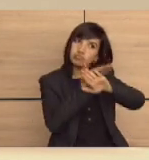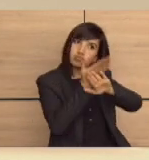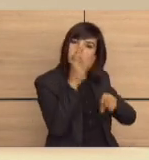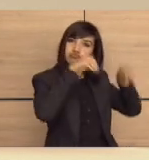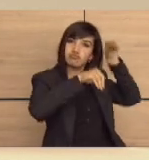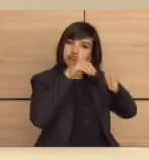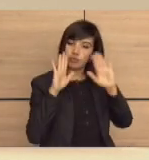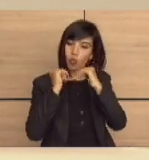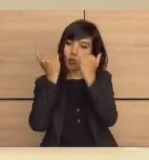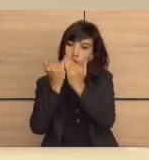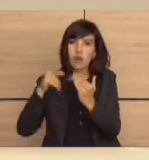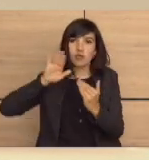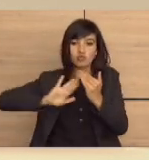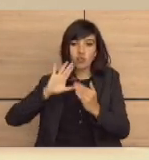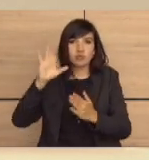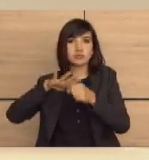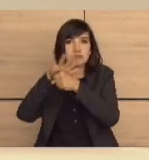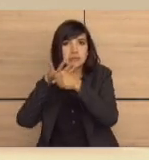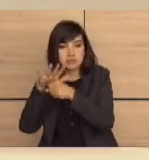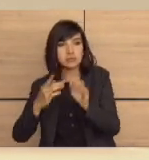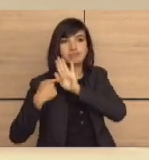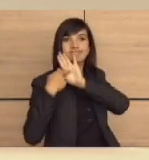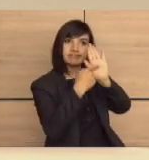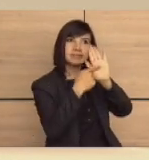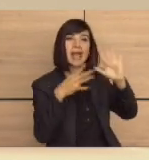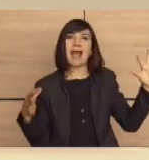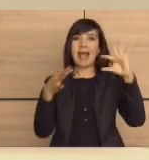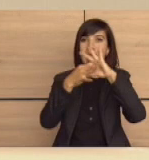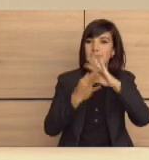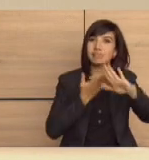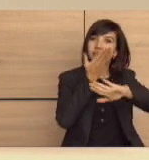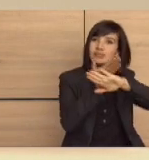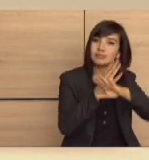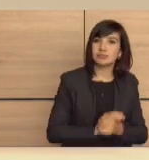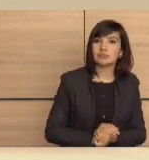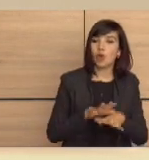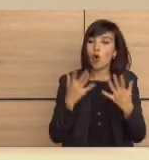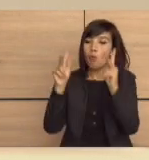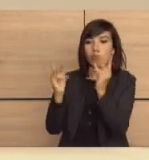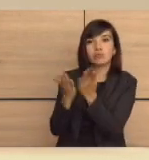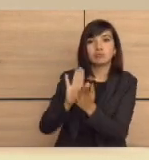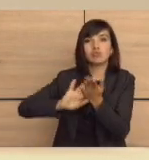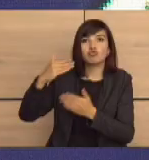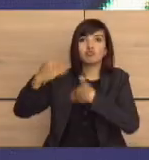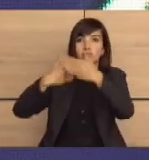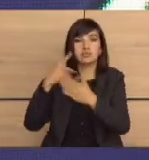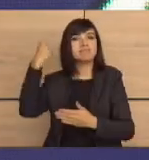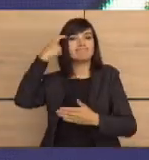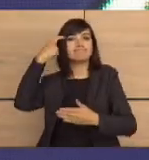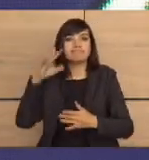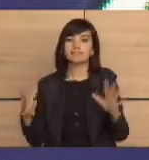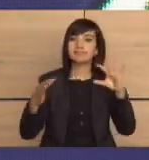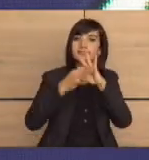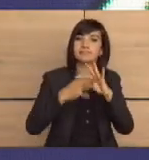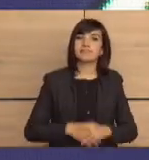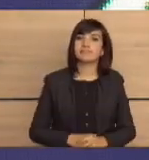realidades de la escuela, pero también que tenga en cuenta los desarrollos de pensamiento de los estudiantes, porque suele favorecerse,